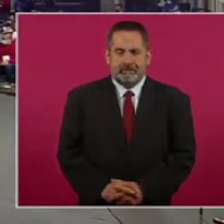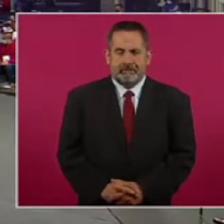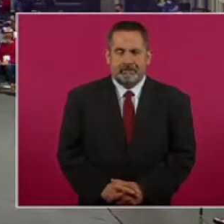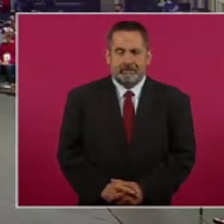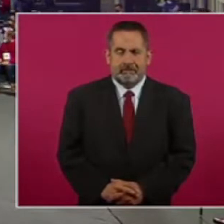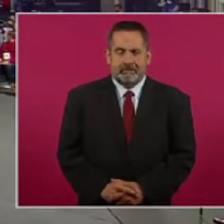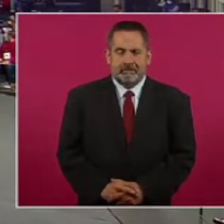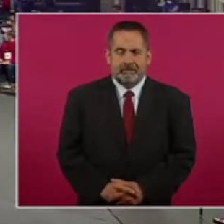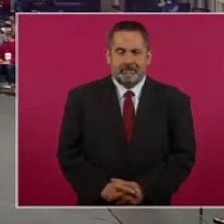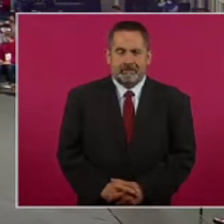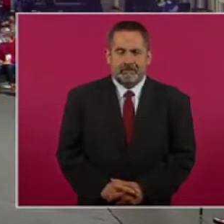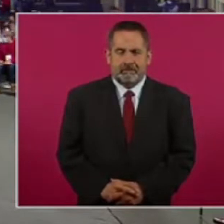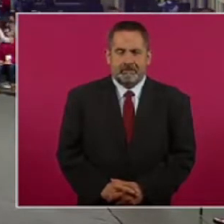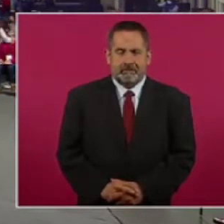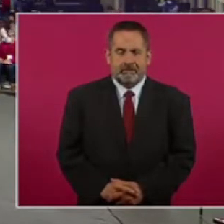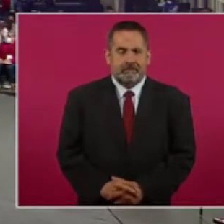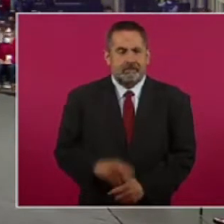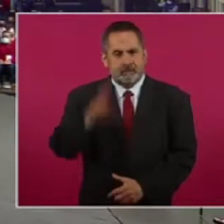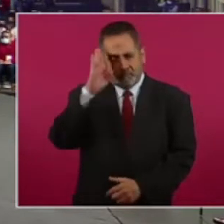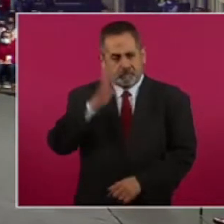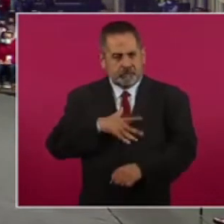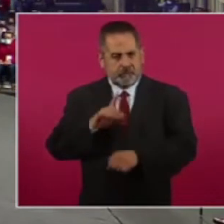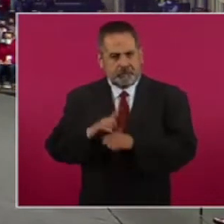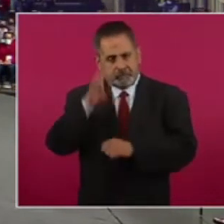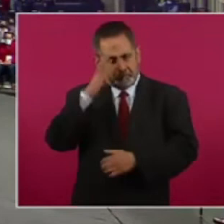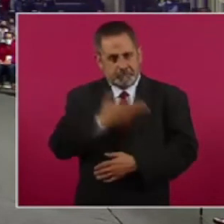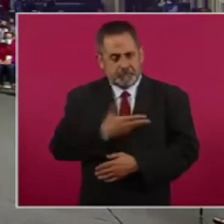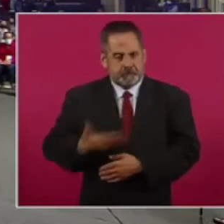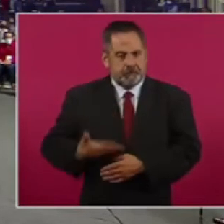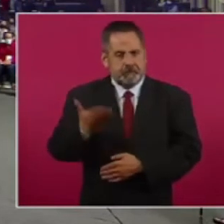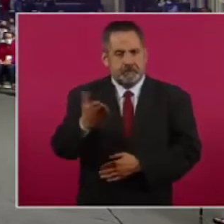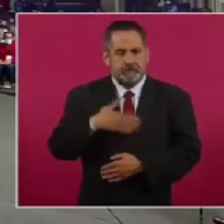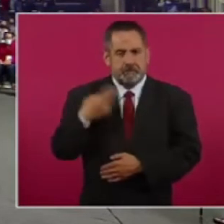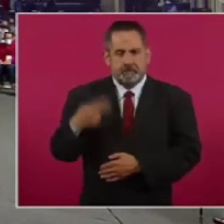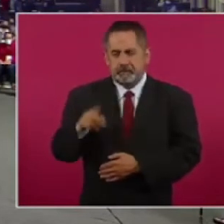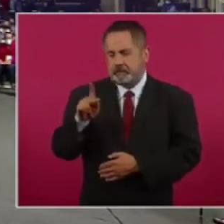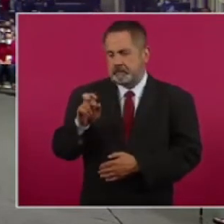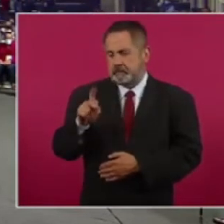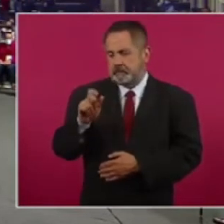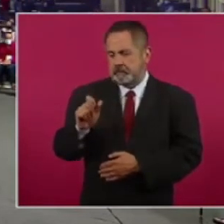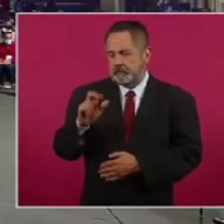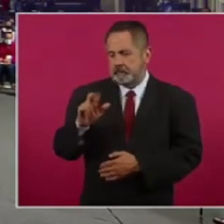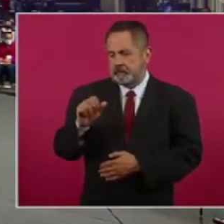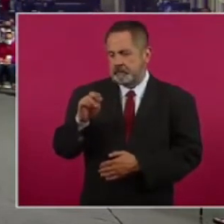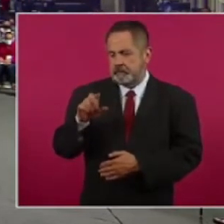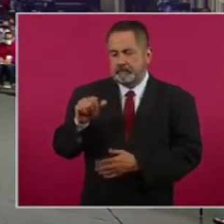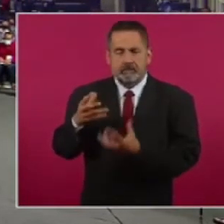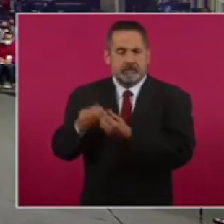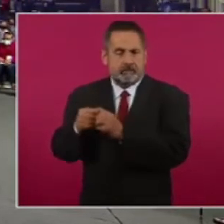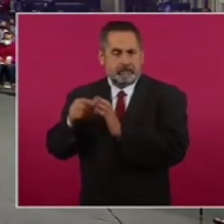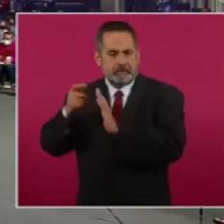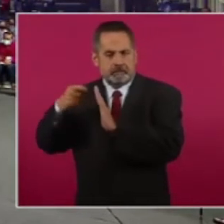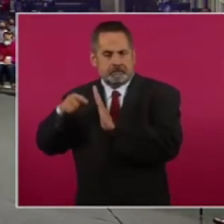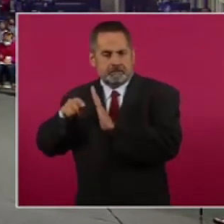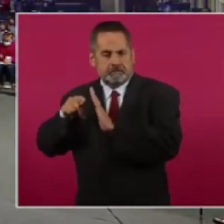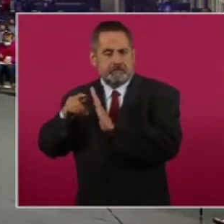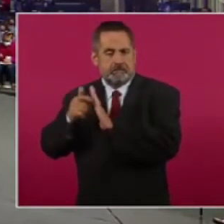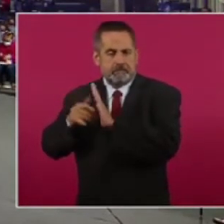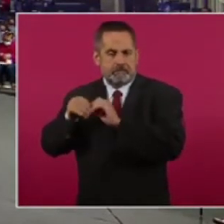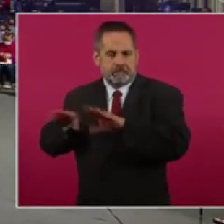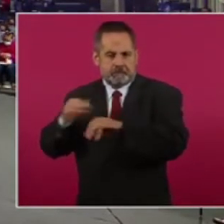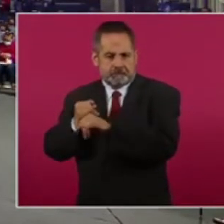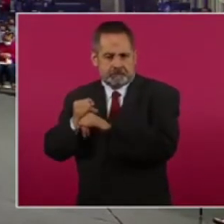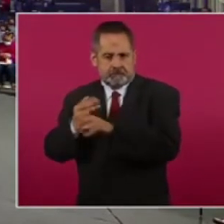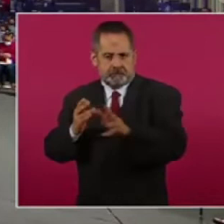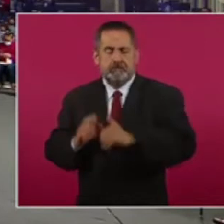Adelante, adelante. Hola, muy buenos días, señor presidente. Soy Pepe Ramírez, del canal El Charro en Vivo, un canal de medios